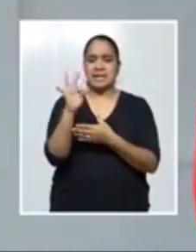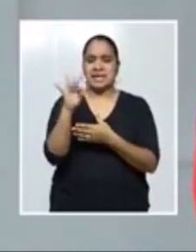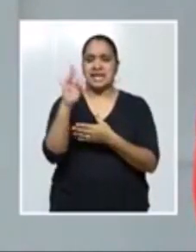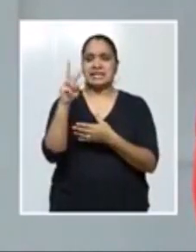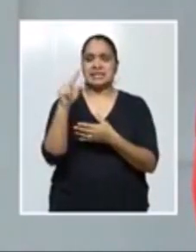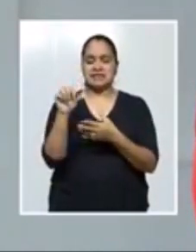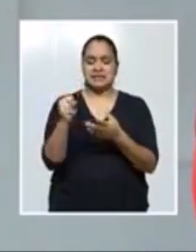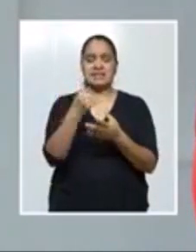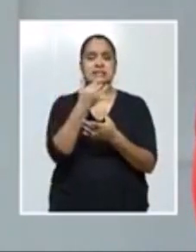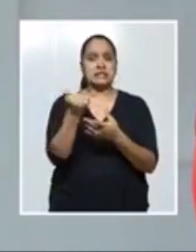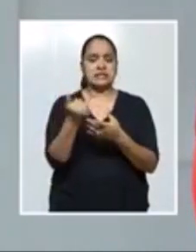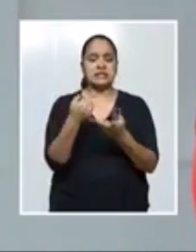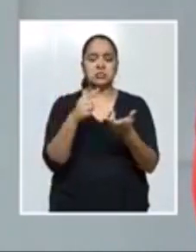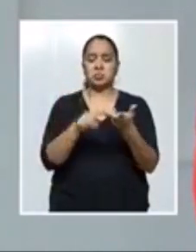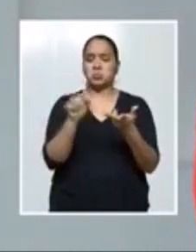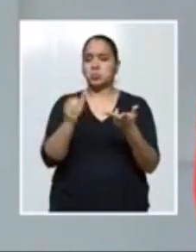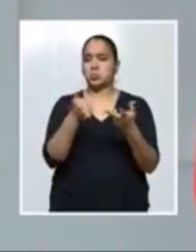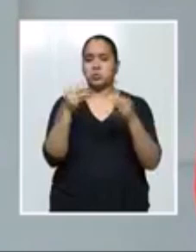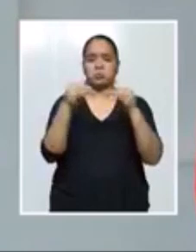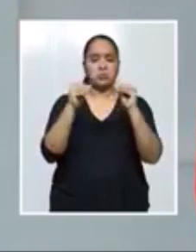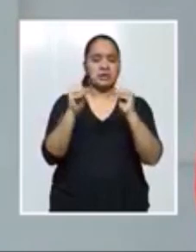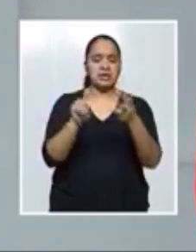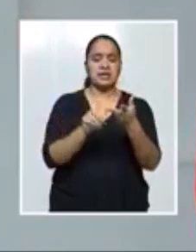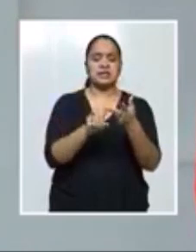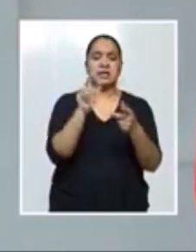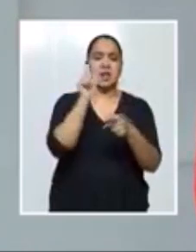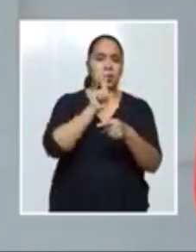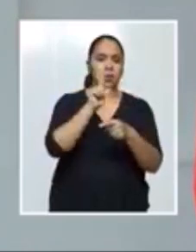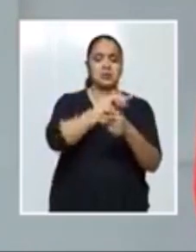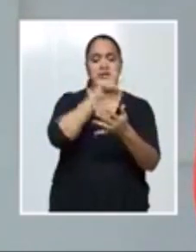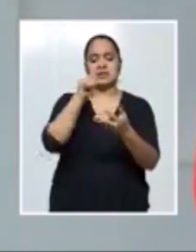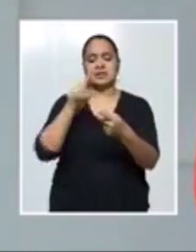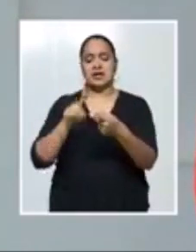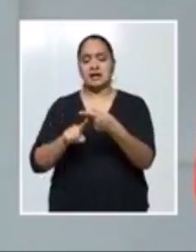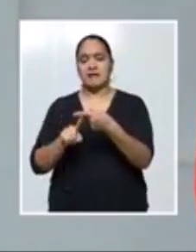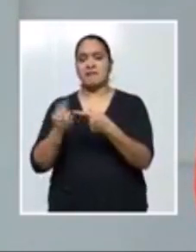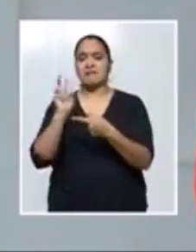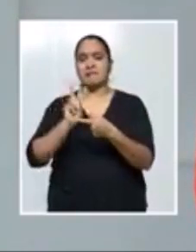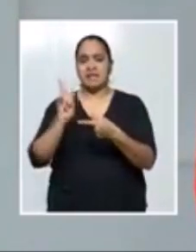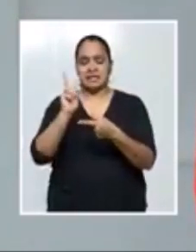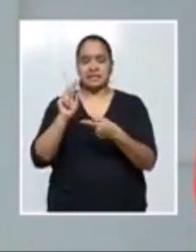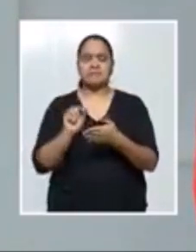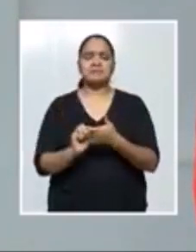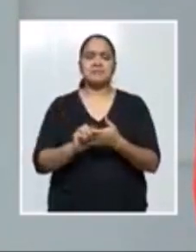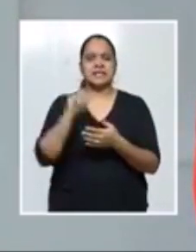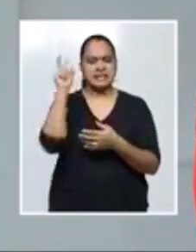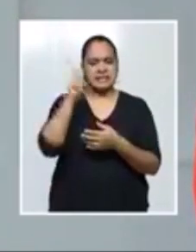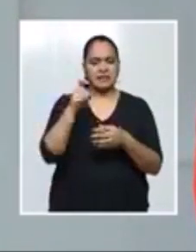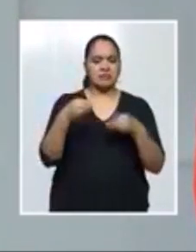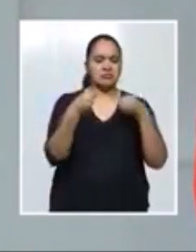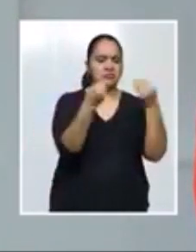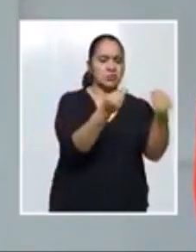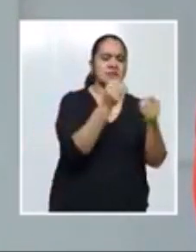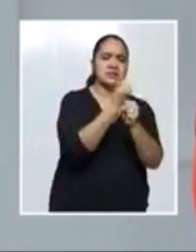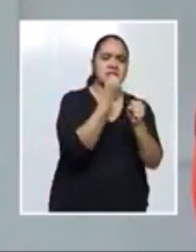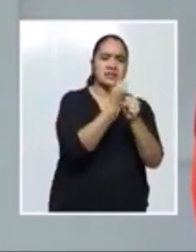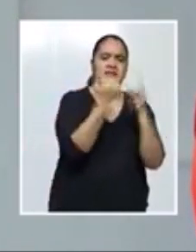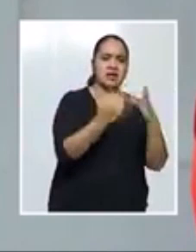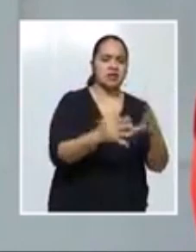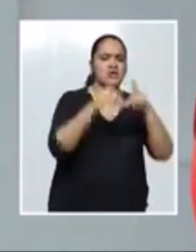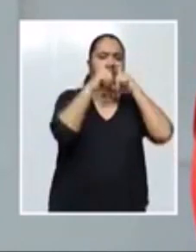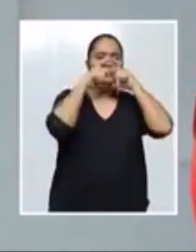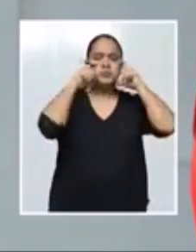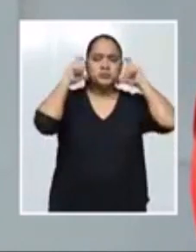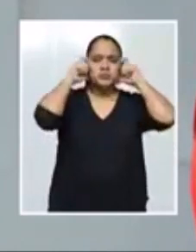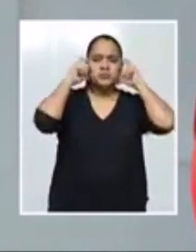permanecerán abiertos únicamente durante los días programados dotando de manera obligatoria a sus empleados de mascarillas